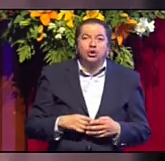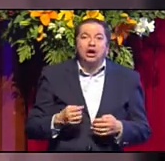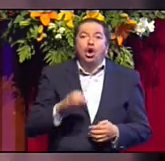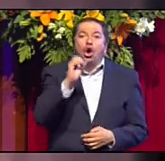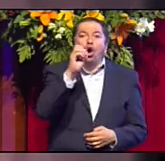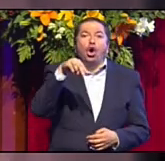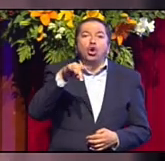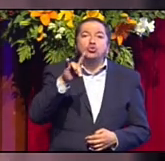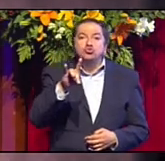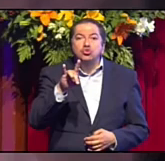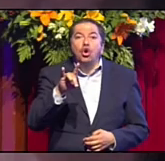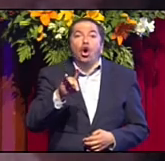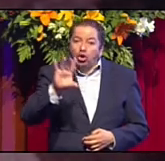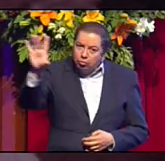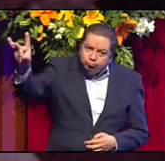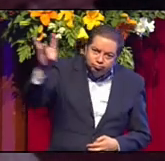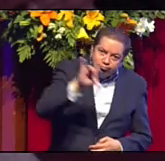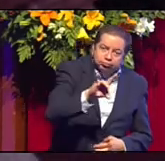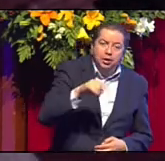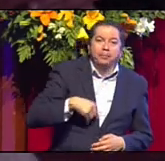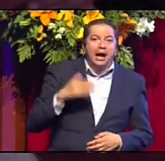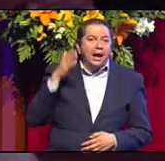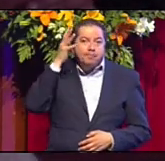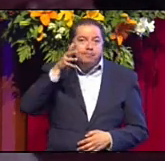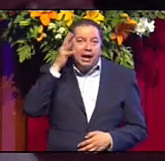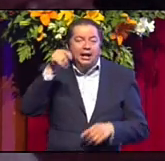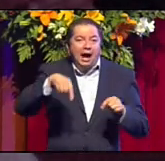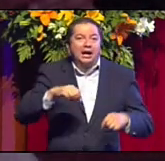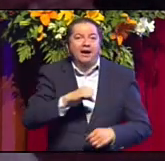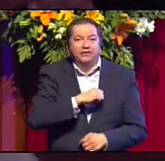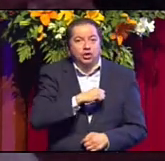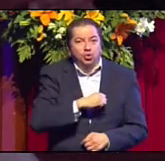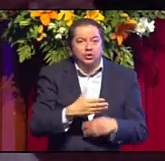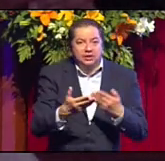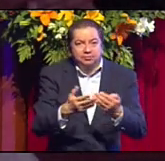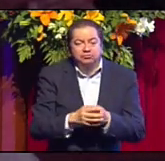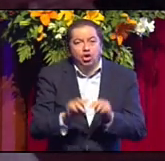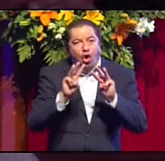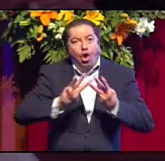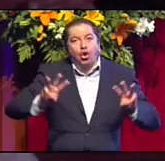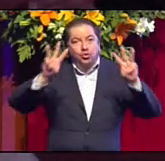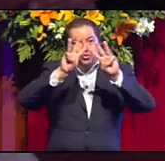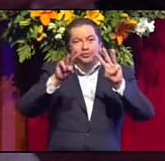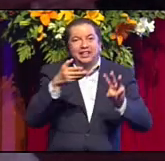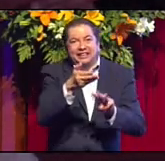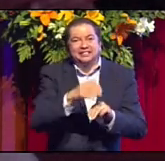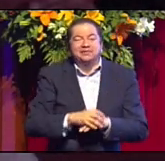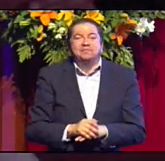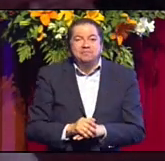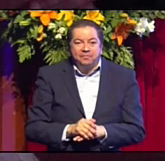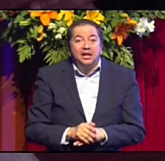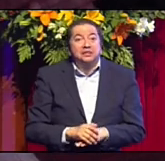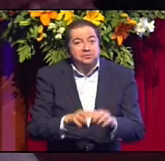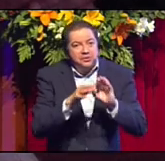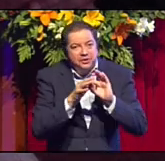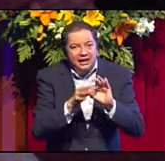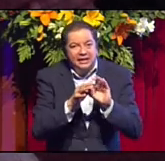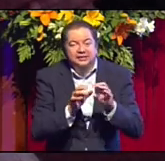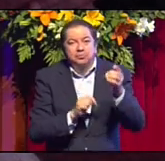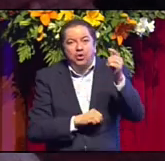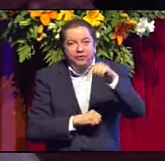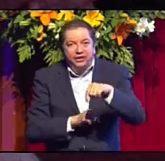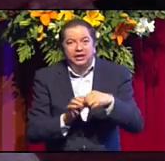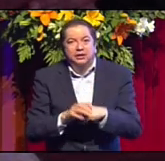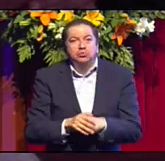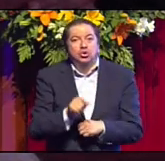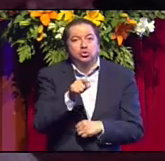la ONU para que venga a exponer a Vicuña. Así que agradecerte, Sergio, el esfuerzo de llegar un par de días antes para estar en esta cuenta pública. Sabemos